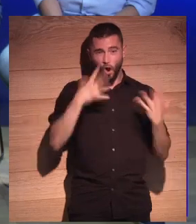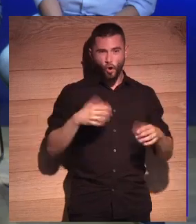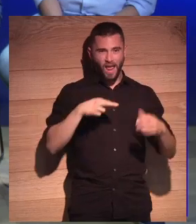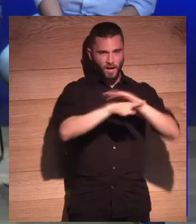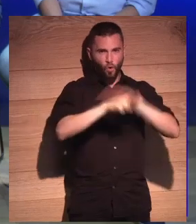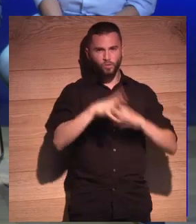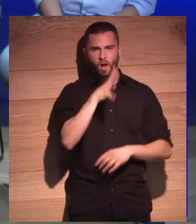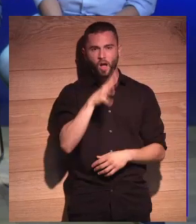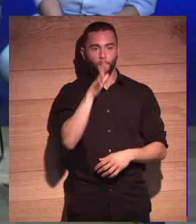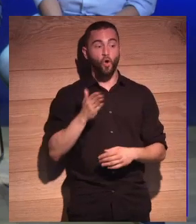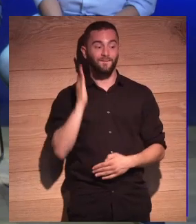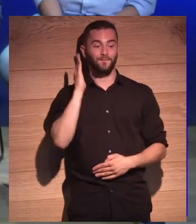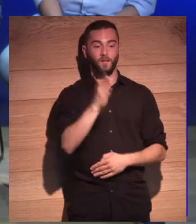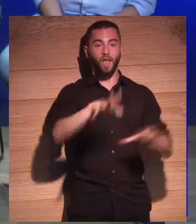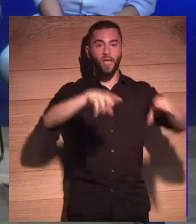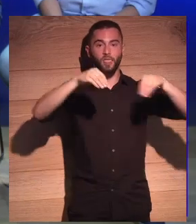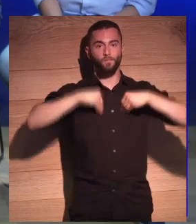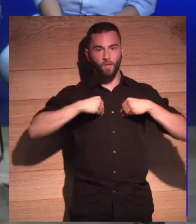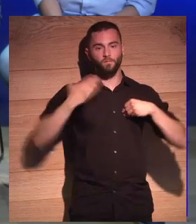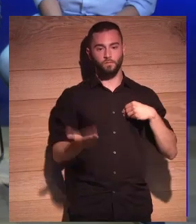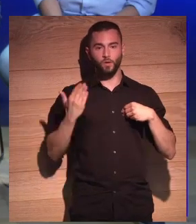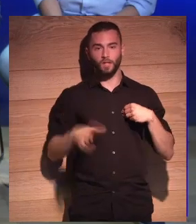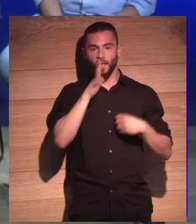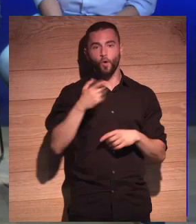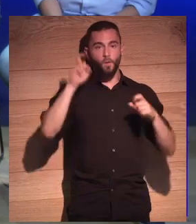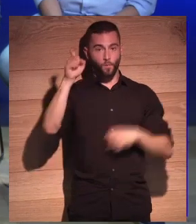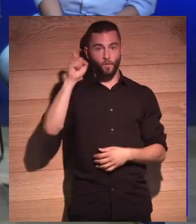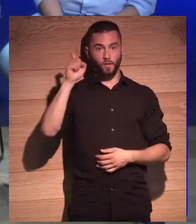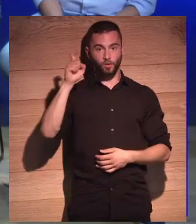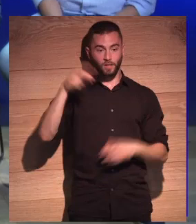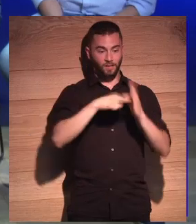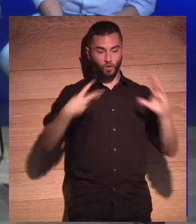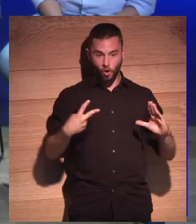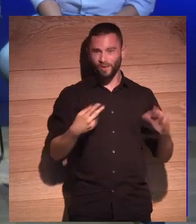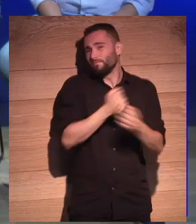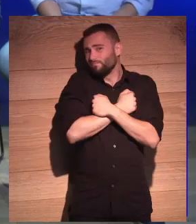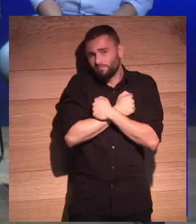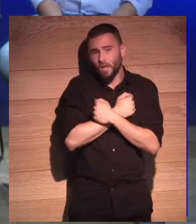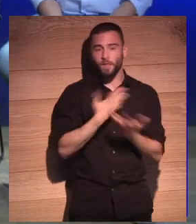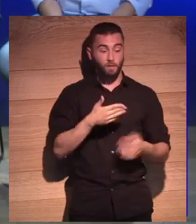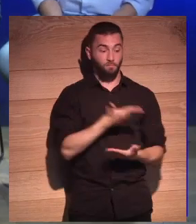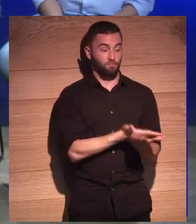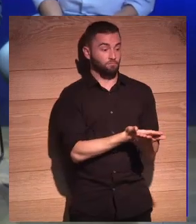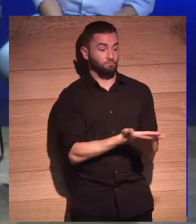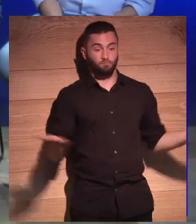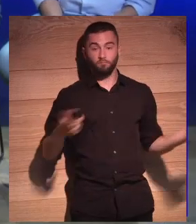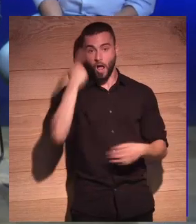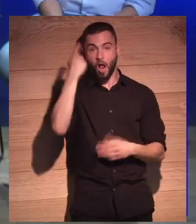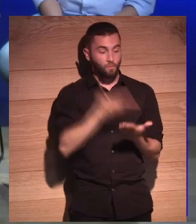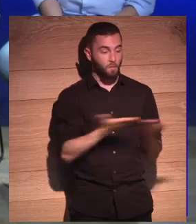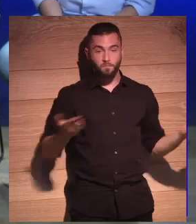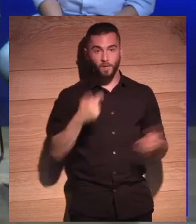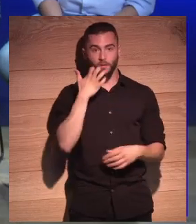impacto y la aceptación ha sido tan grande, porque los profesores abrazaban la tecnología y los chavales vieron que cuanto más